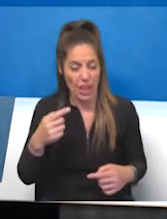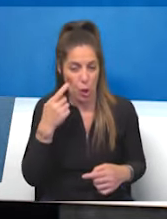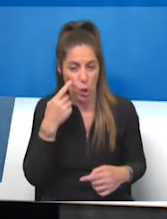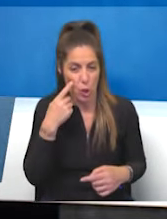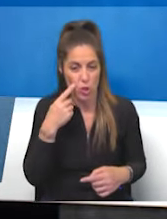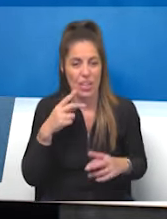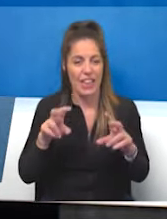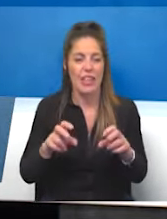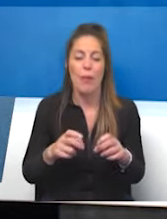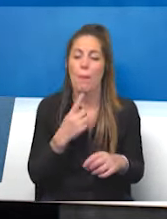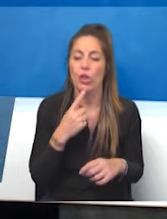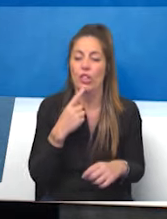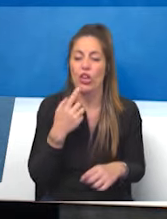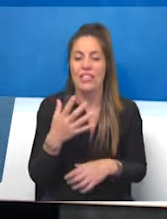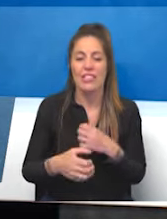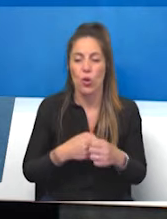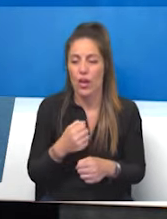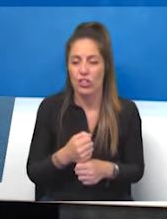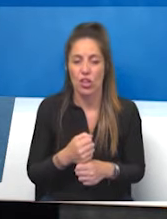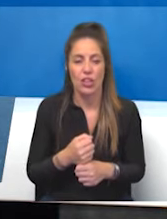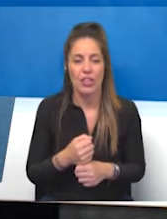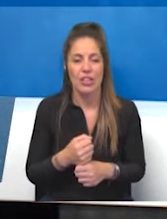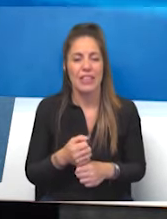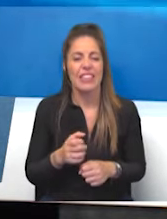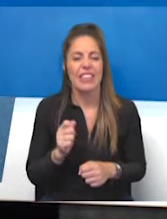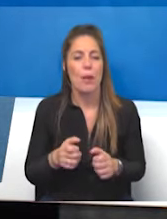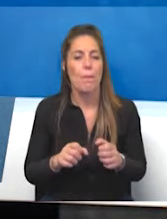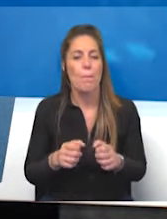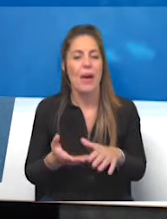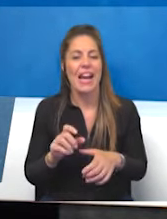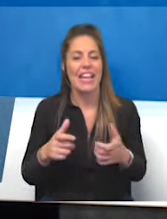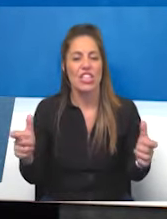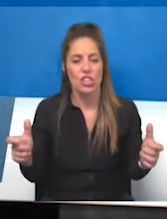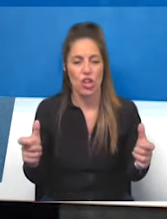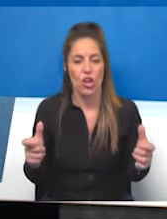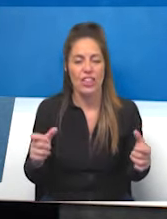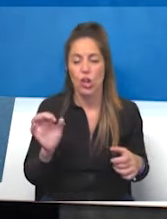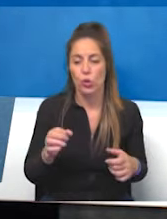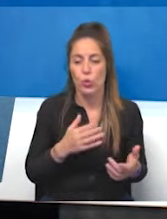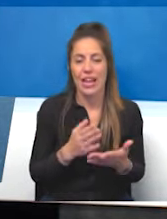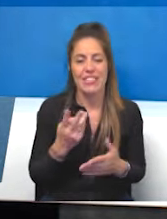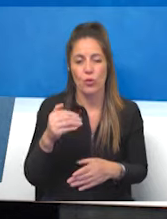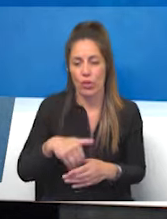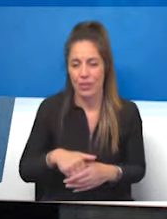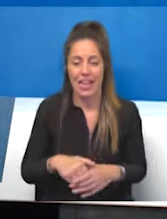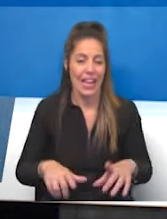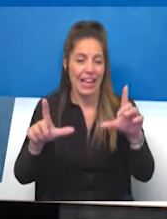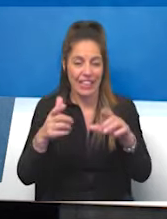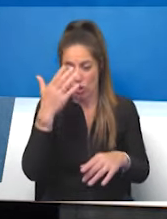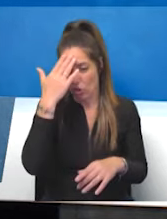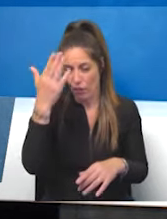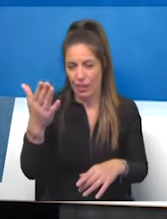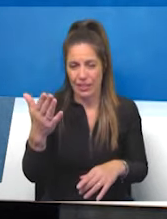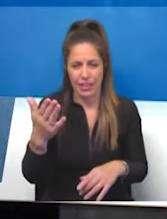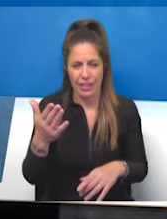político de hace 5 años quien más creció de octubre al balot fue el candidato del frente amplio